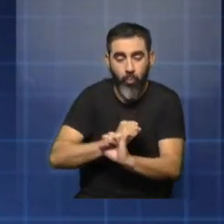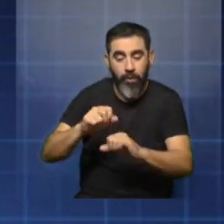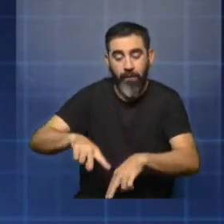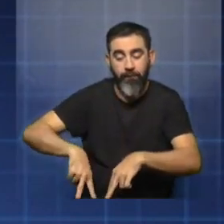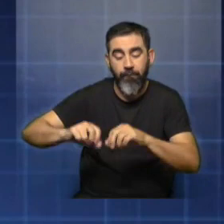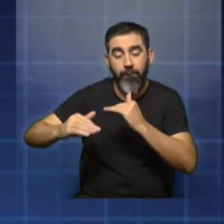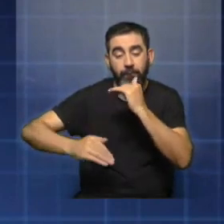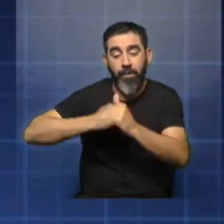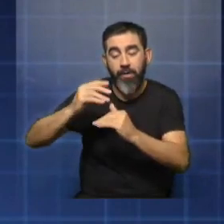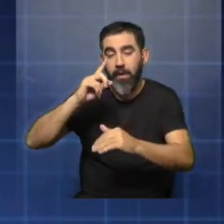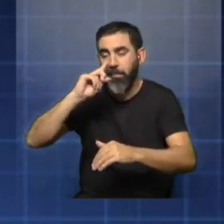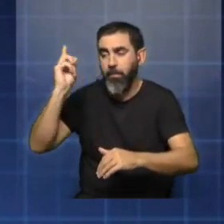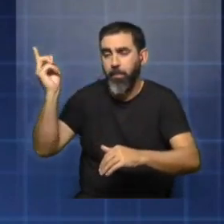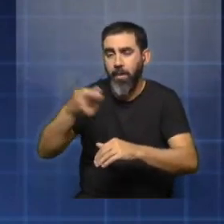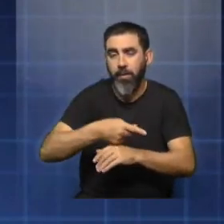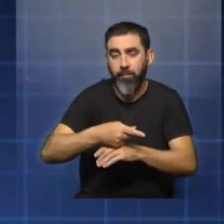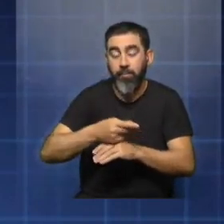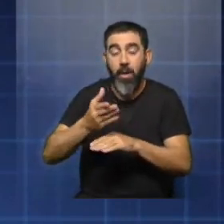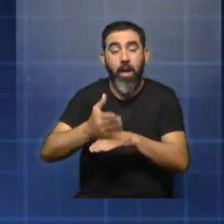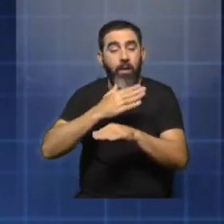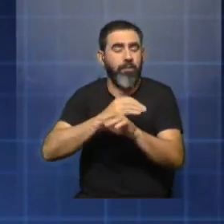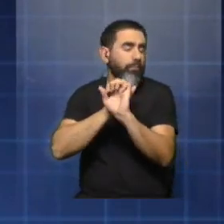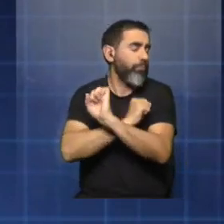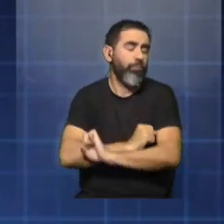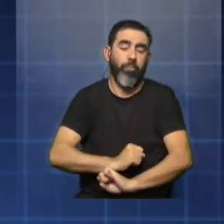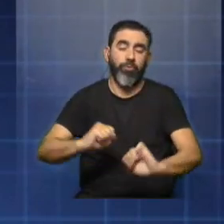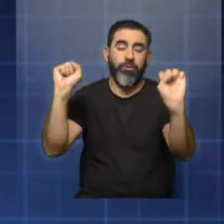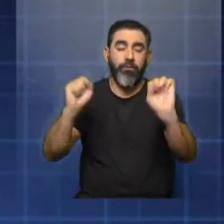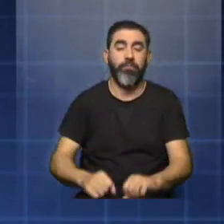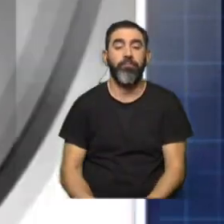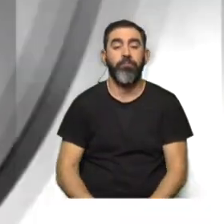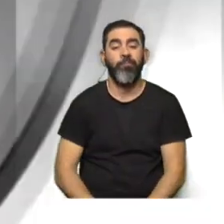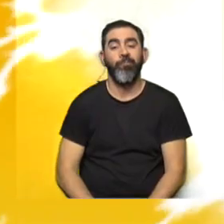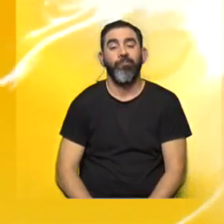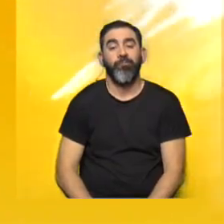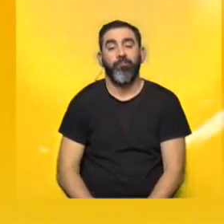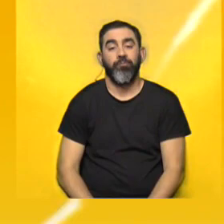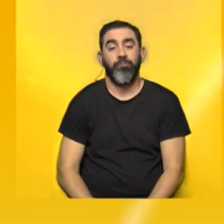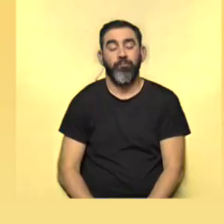investigar procesos tan rápidos que antes eran imposibles de seguir.